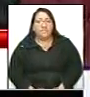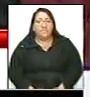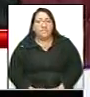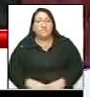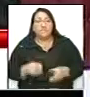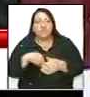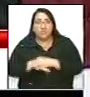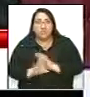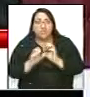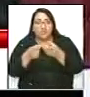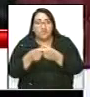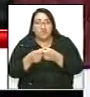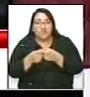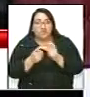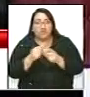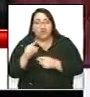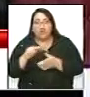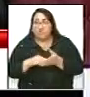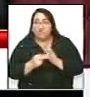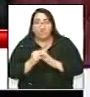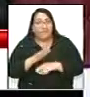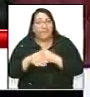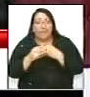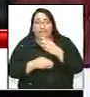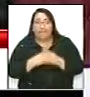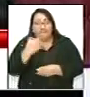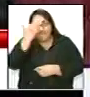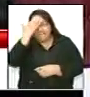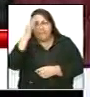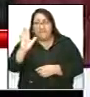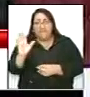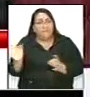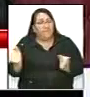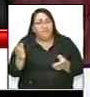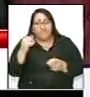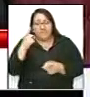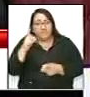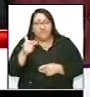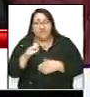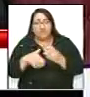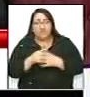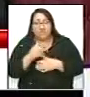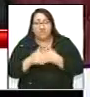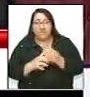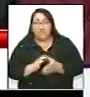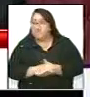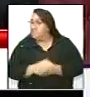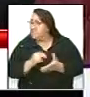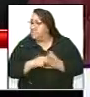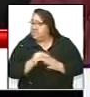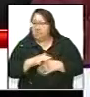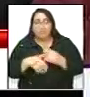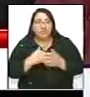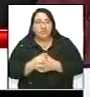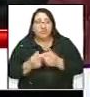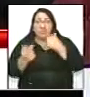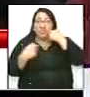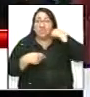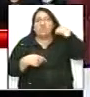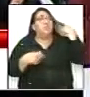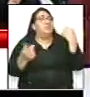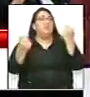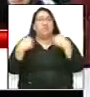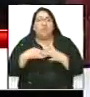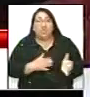la Comisión. Eso no significa que todo el mundo se va a enterar. Porque la lógica de todo este proceso es, viene